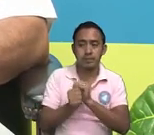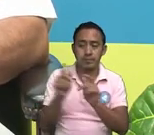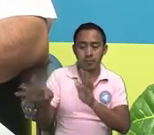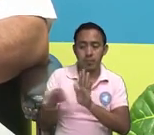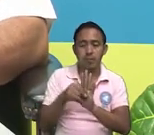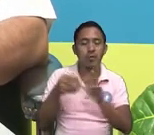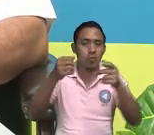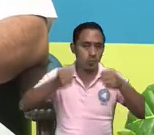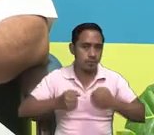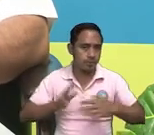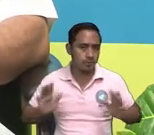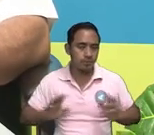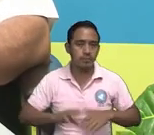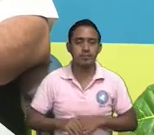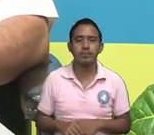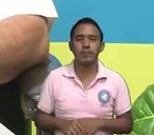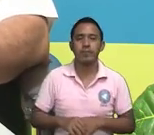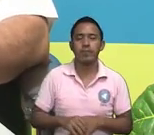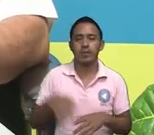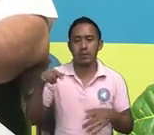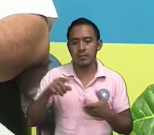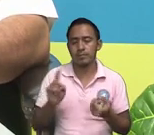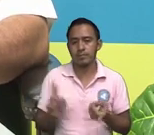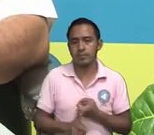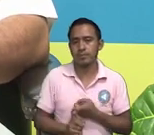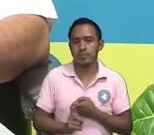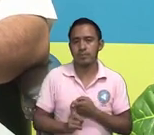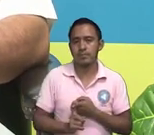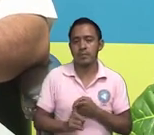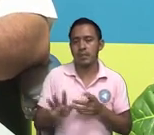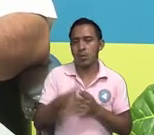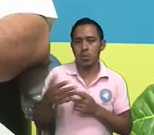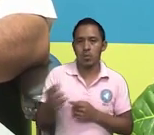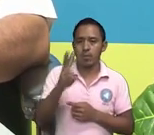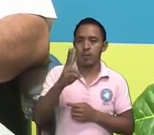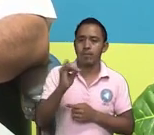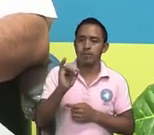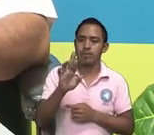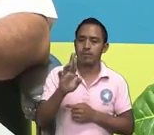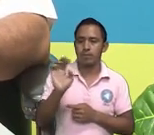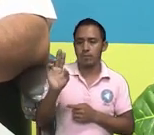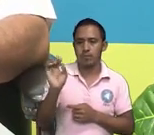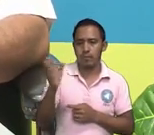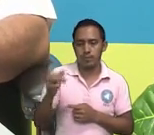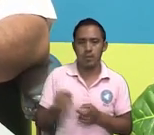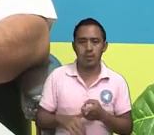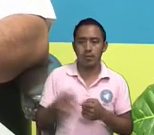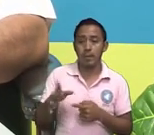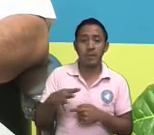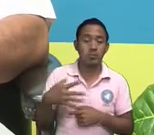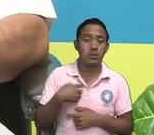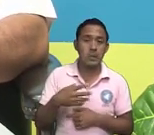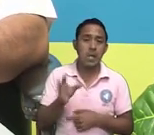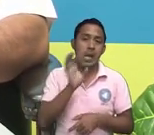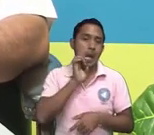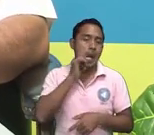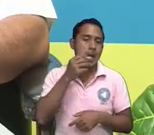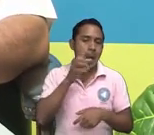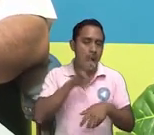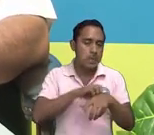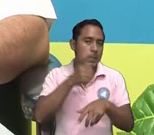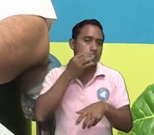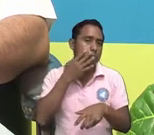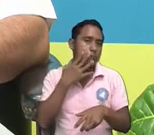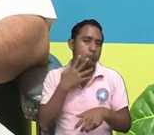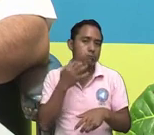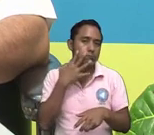humano. Uh-huh. Entre ellos tenemos, por ejemplo, los virus, como estabas mencionando. Tenemos el virus de la rabia, que puede afectar a